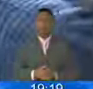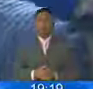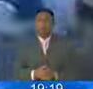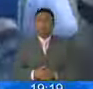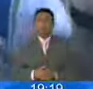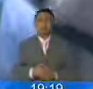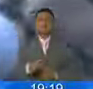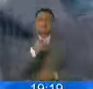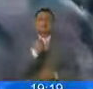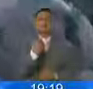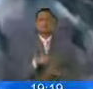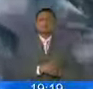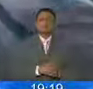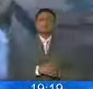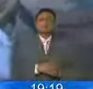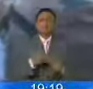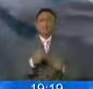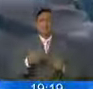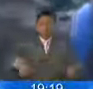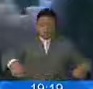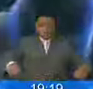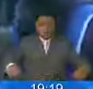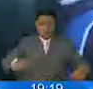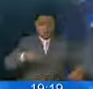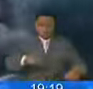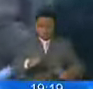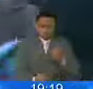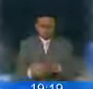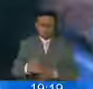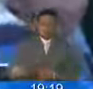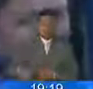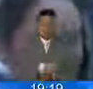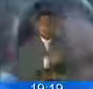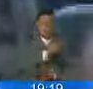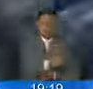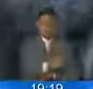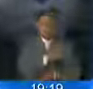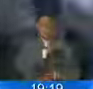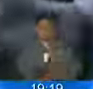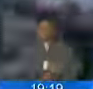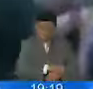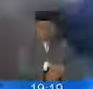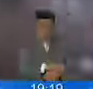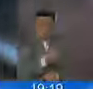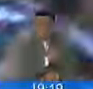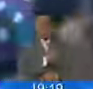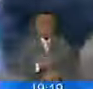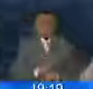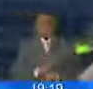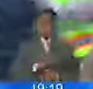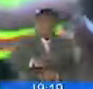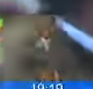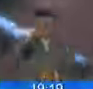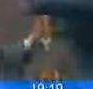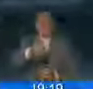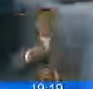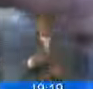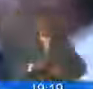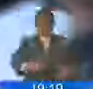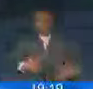Pues decían querer destruir una motocicleta que aludían era propiedad del hoy detenido, lo que fue evitado por los gendarmes.